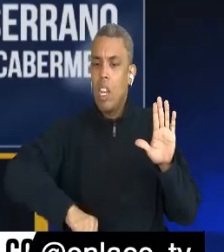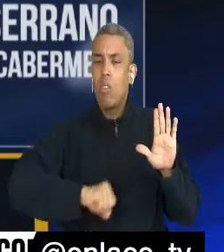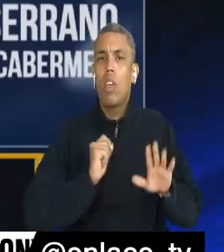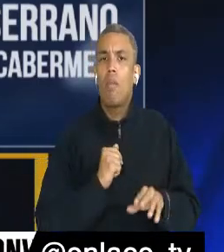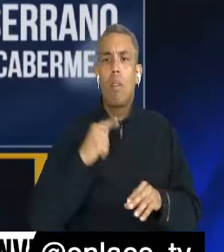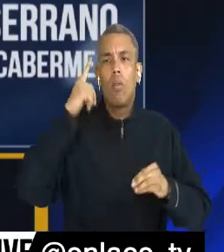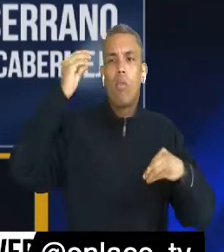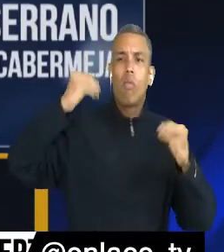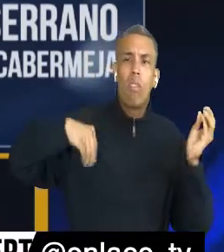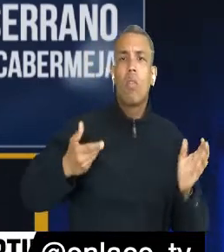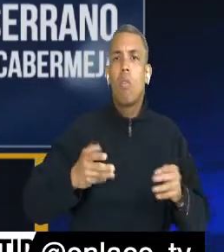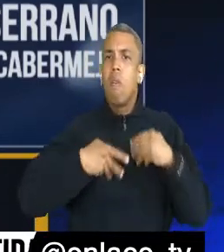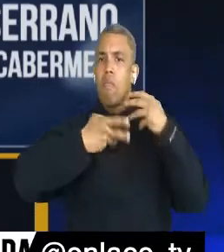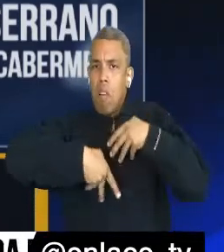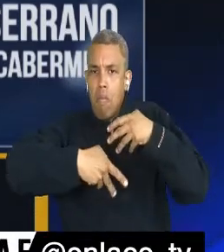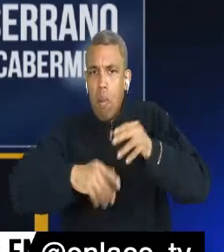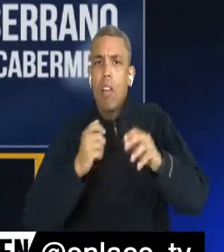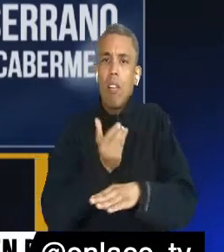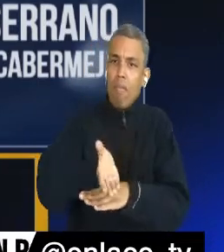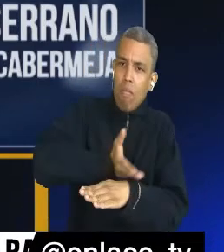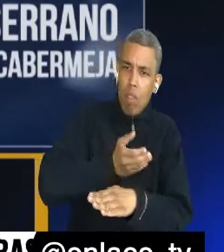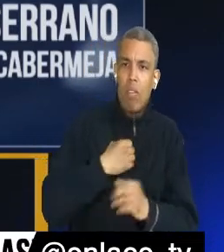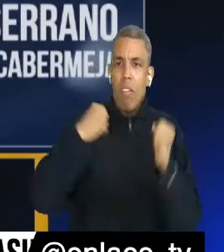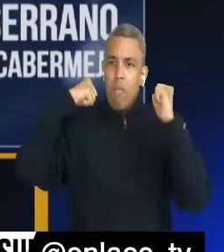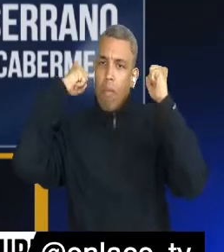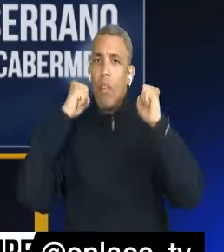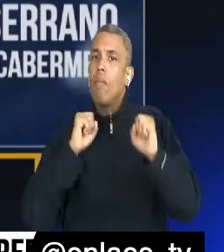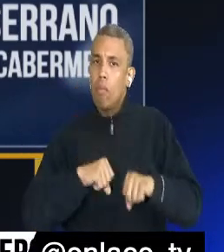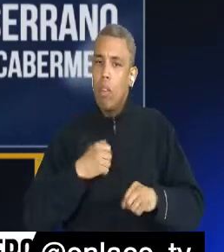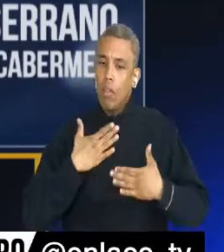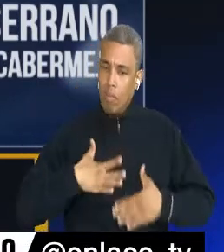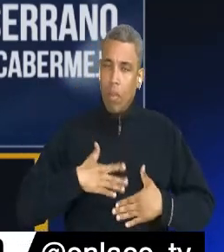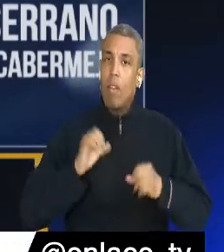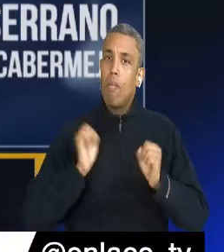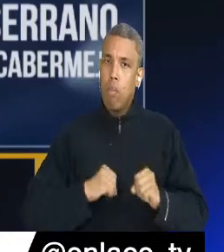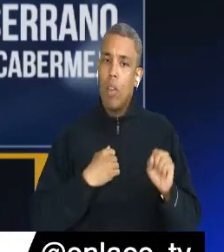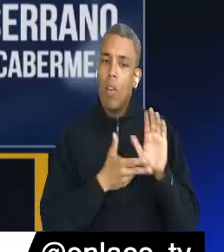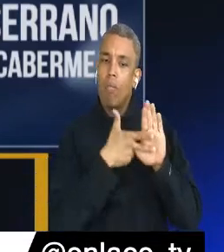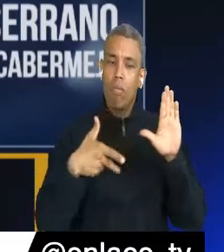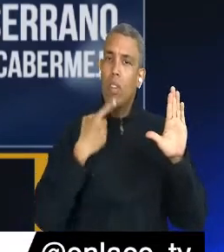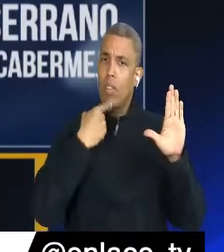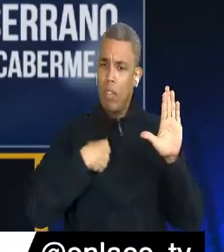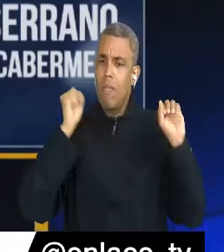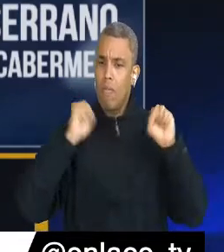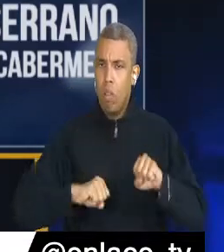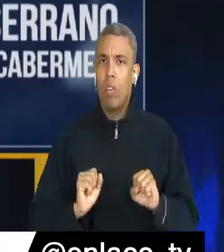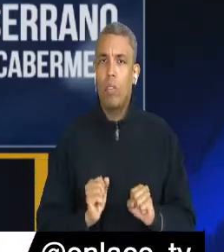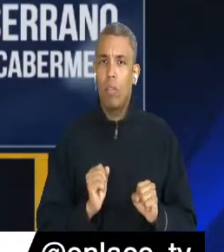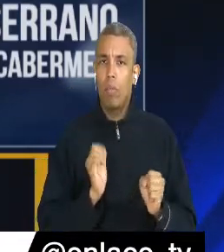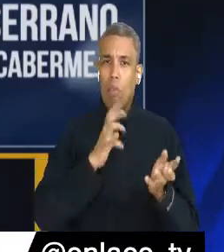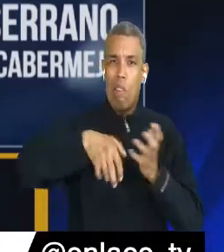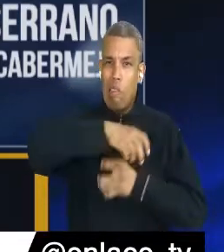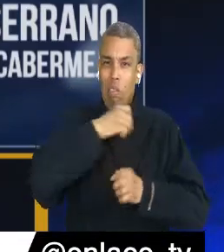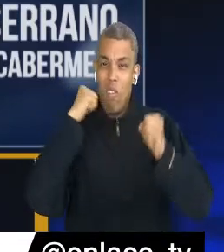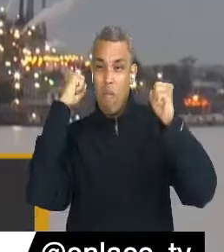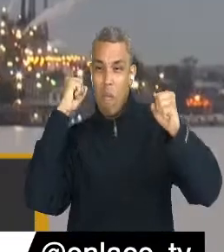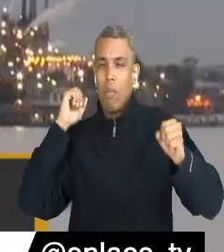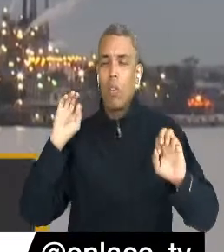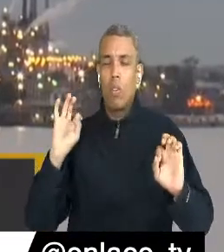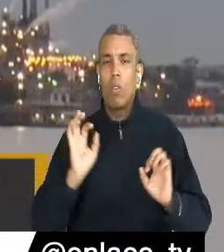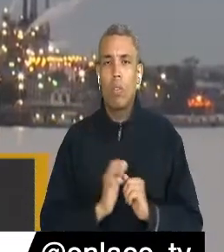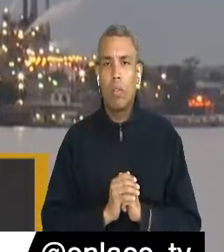plantones, hacer acciones que le demuestren a Ecopetrol y al país que los barranqueños no estamos pintados en la